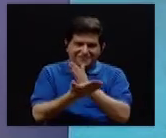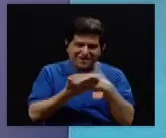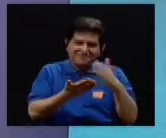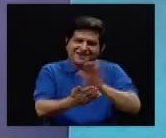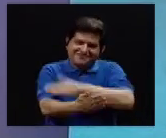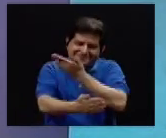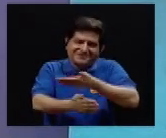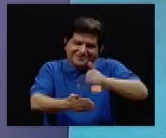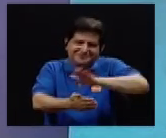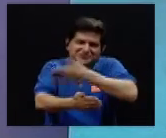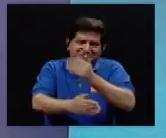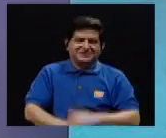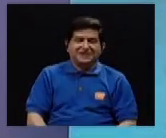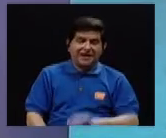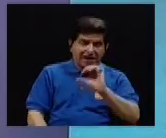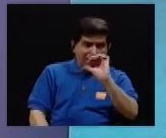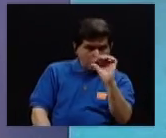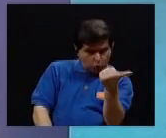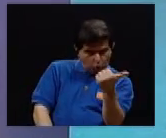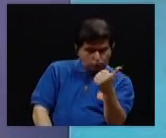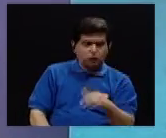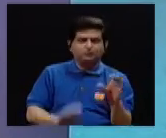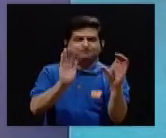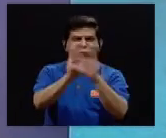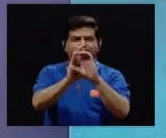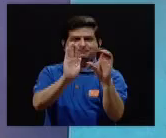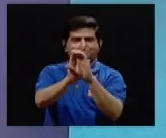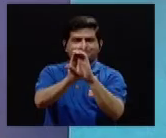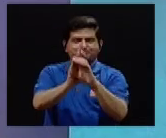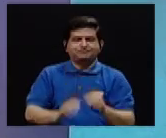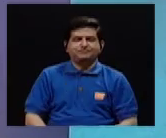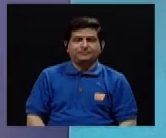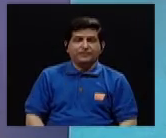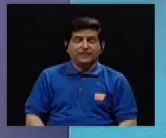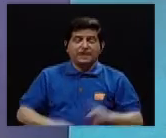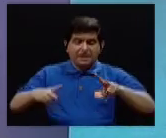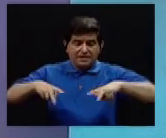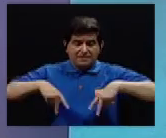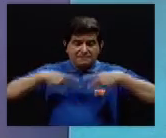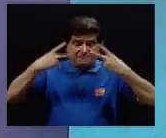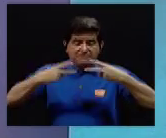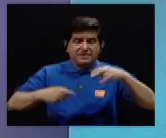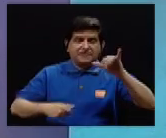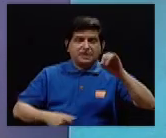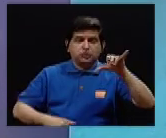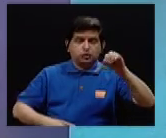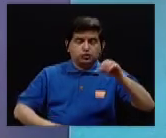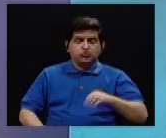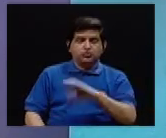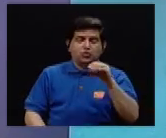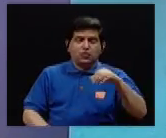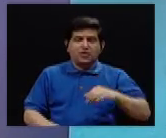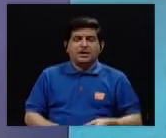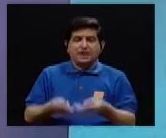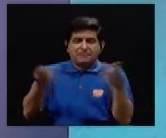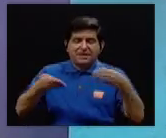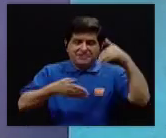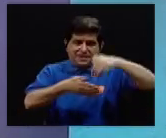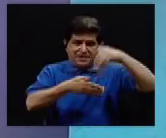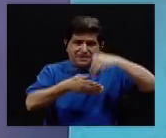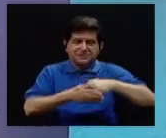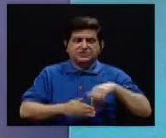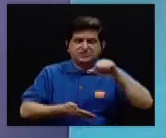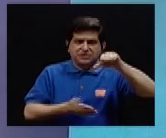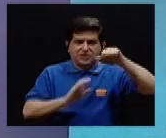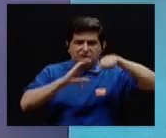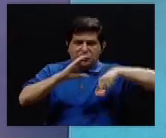la parte musical. Lo otro fueron las fotografías de la vida de Don Yoyo y el material de archivo del Centro de